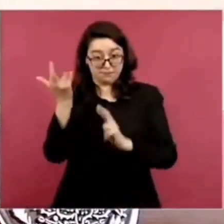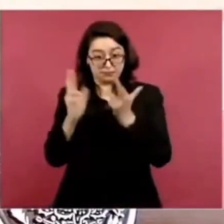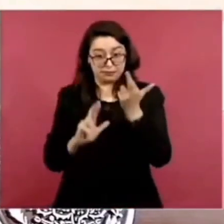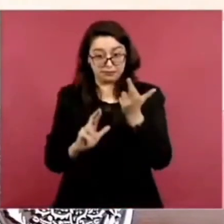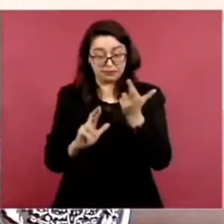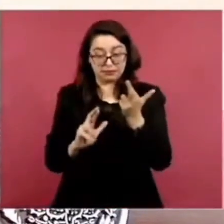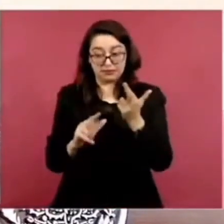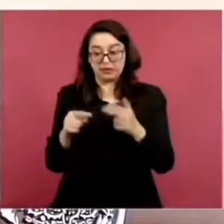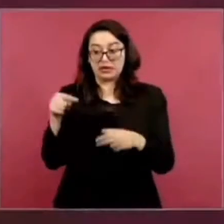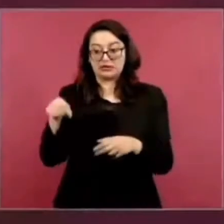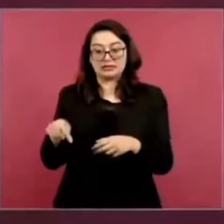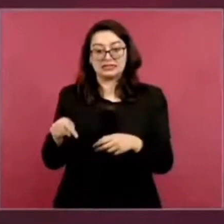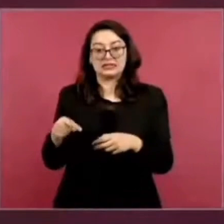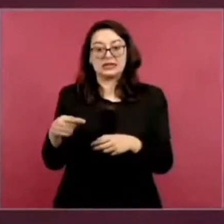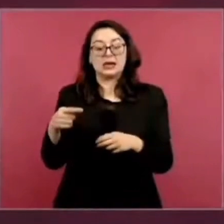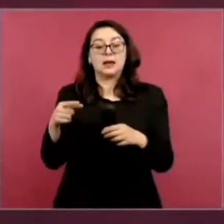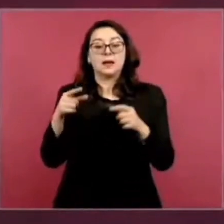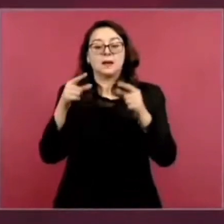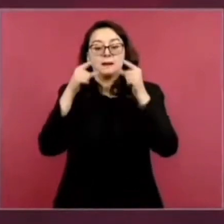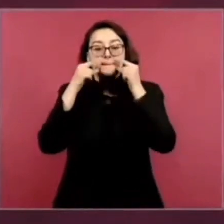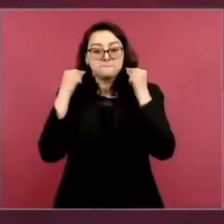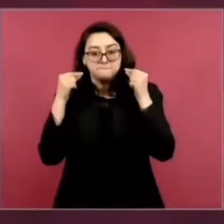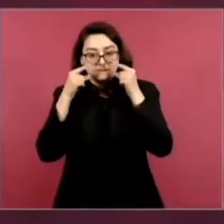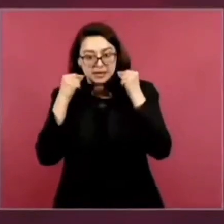Villa y Zapata